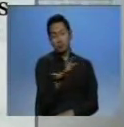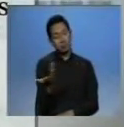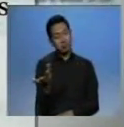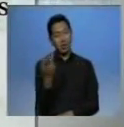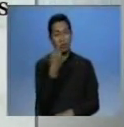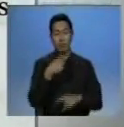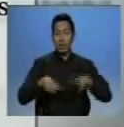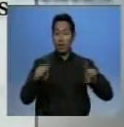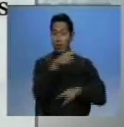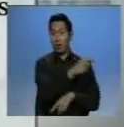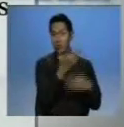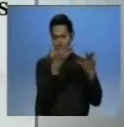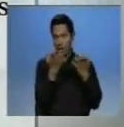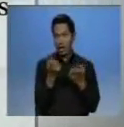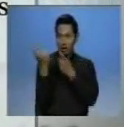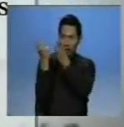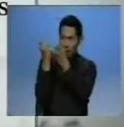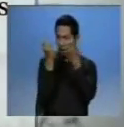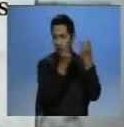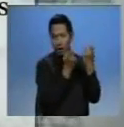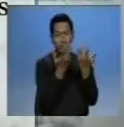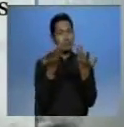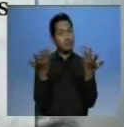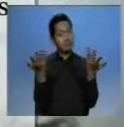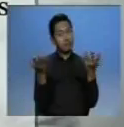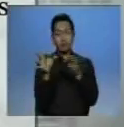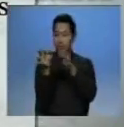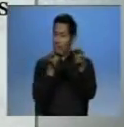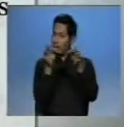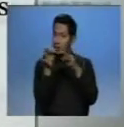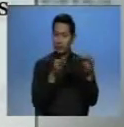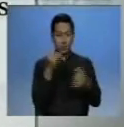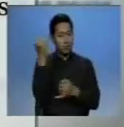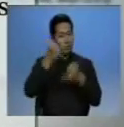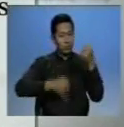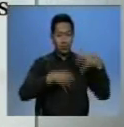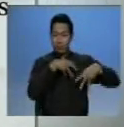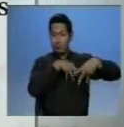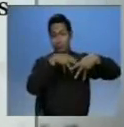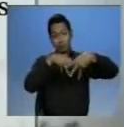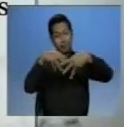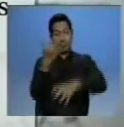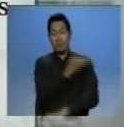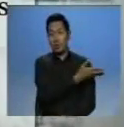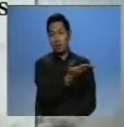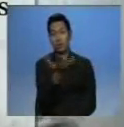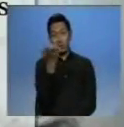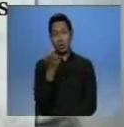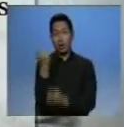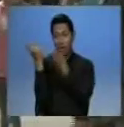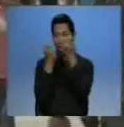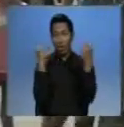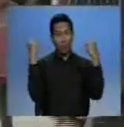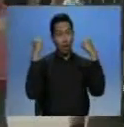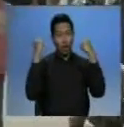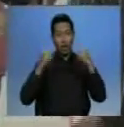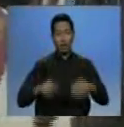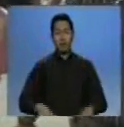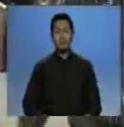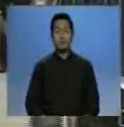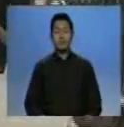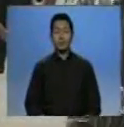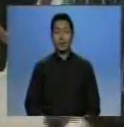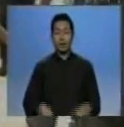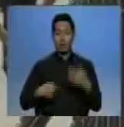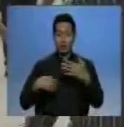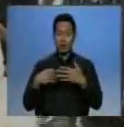quieren recuperar su poder de veto. Esa es la explicación de las últimas marchas y las demostraciones de fuerza. En varias líneas alertó